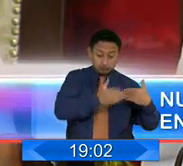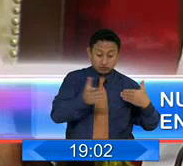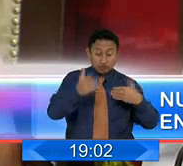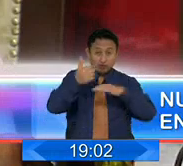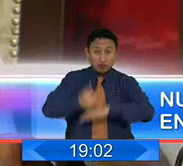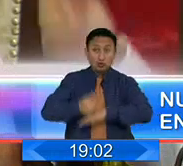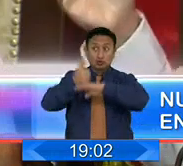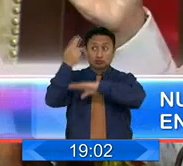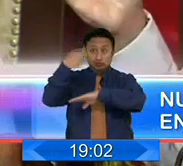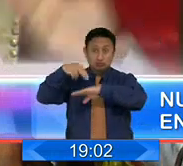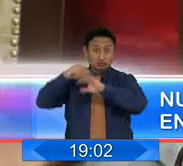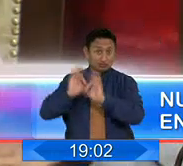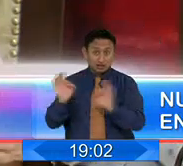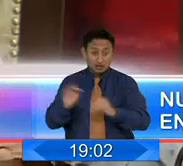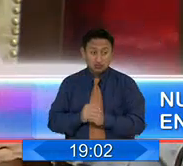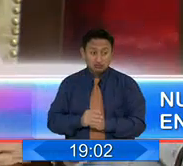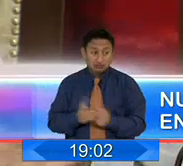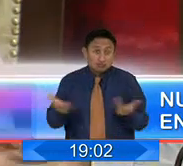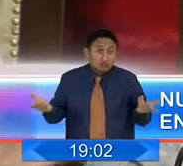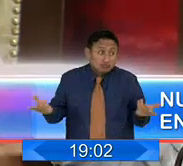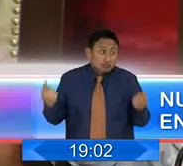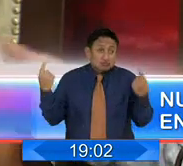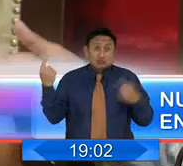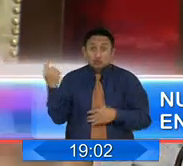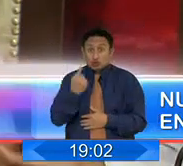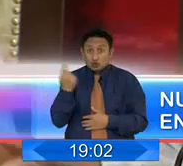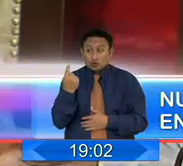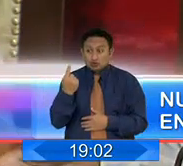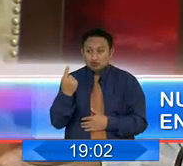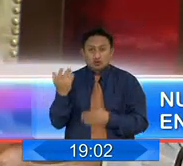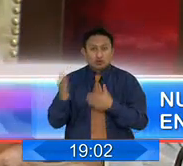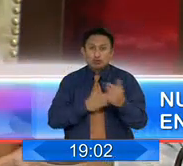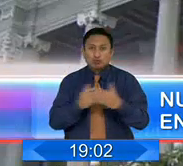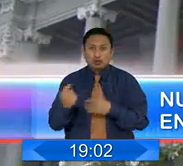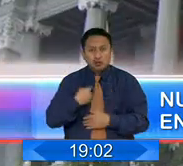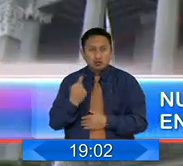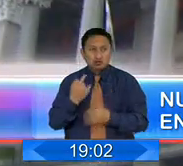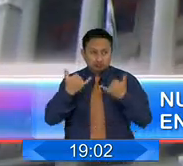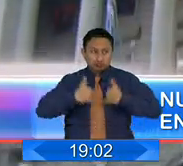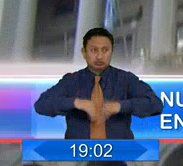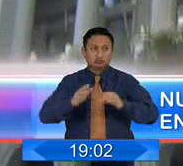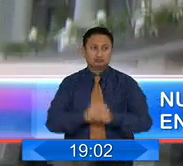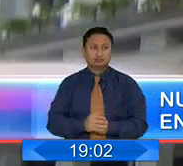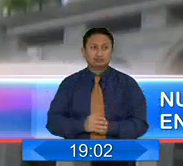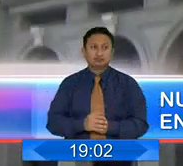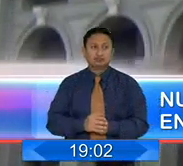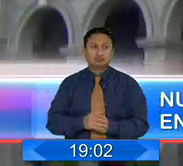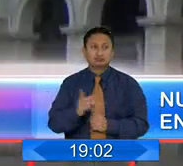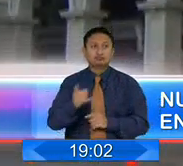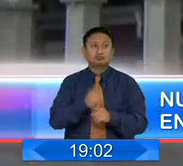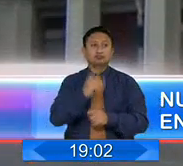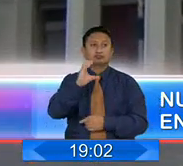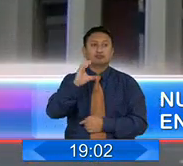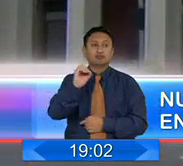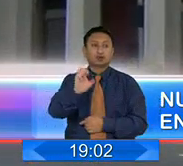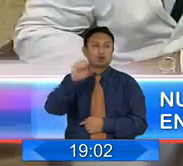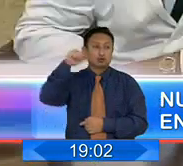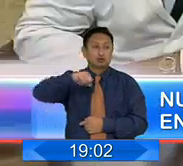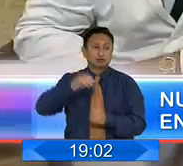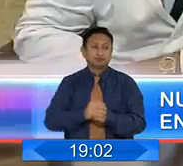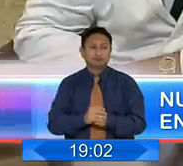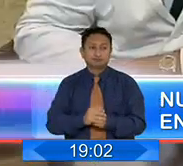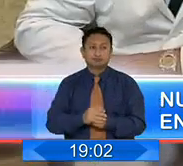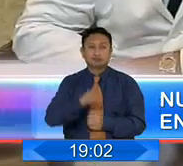autoridades nacionales, estamos solos y lo volveremos a hacer solos. Por ello, las medidas adoptadas por el COE cantonal a partir de